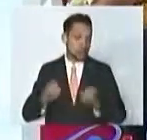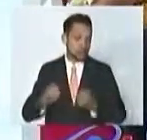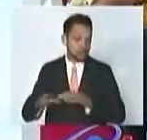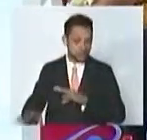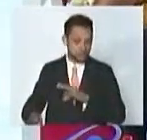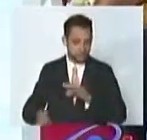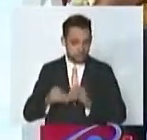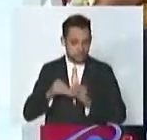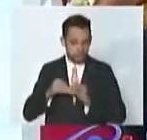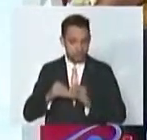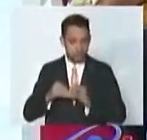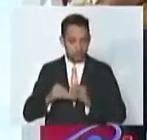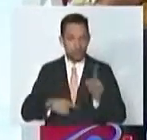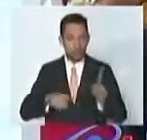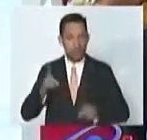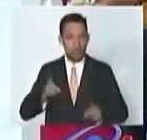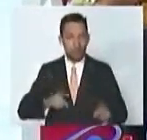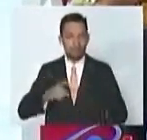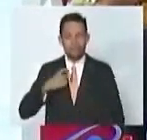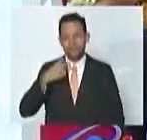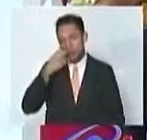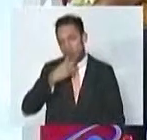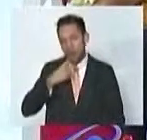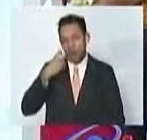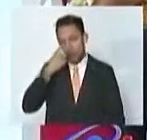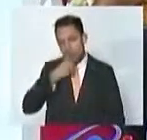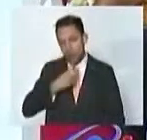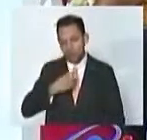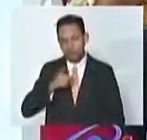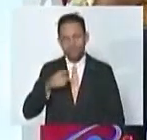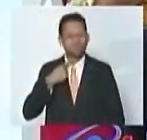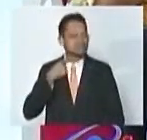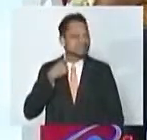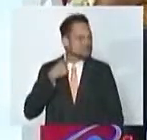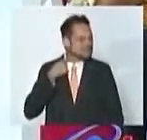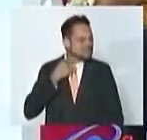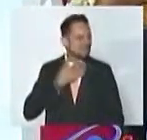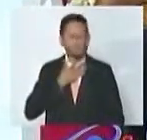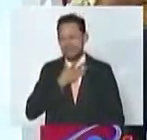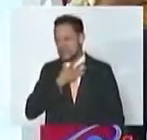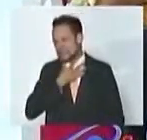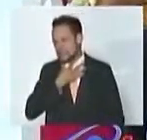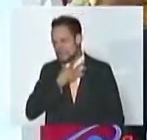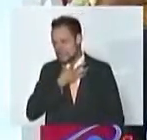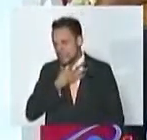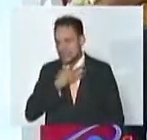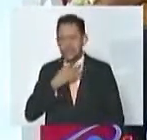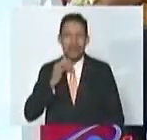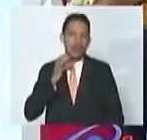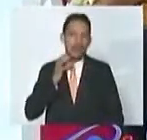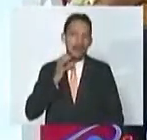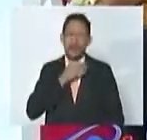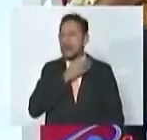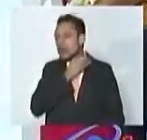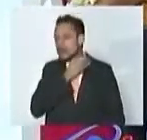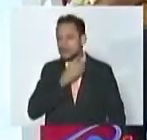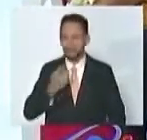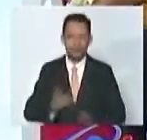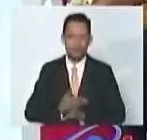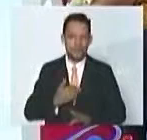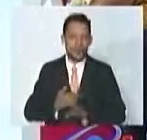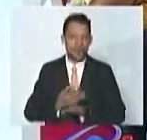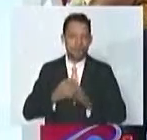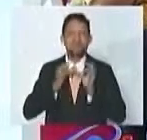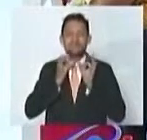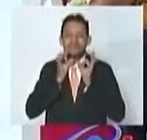eso, existe por abuso vocal, pueden existir nódulos, pólipos en las cuerdas vocales o por otras causas que